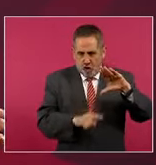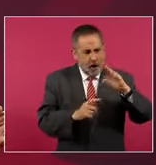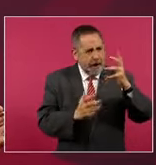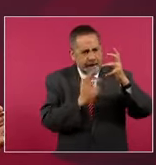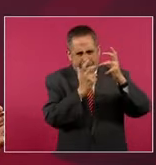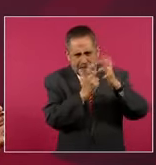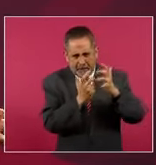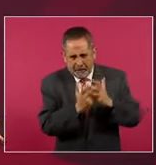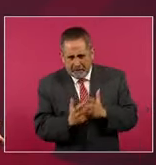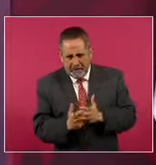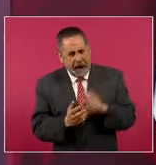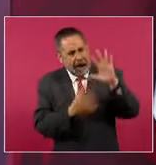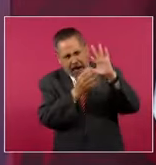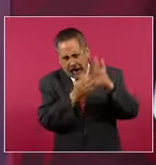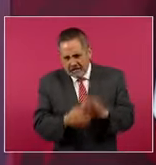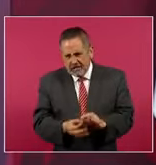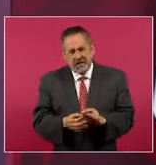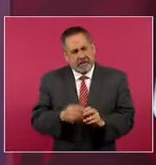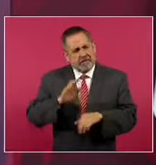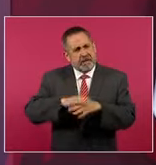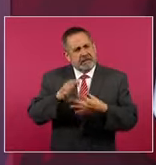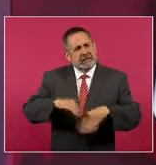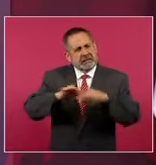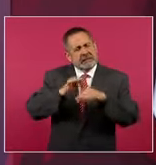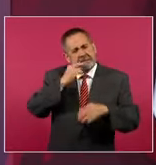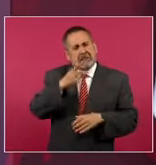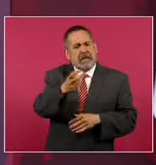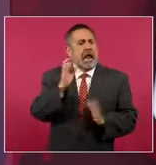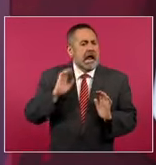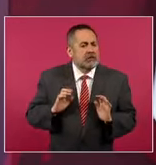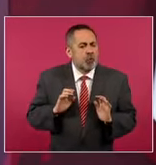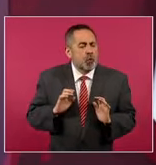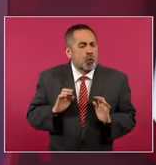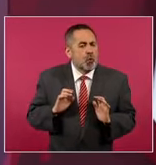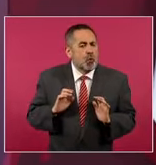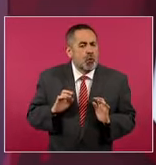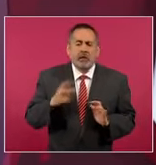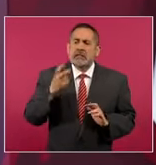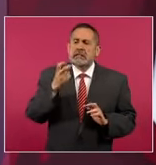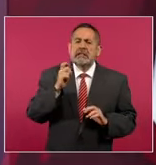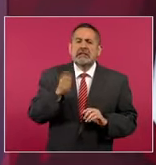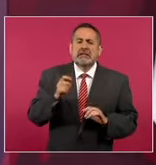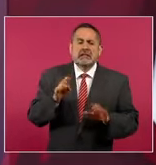que nos integremos más y que esto vaya